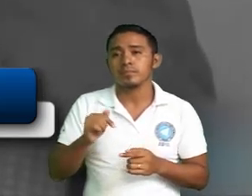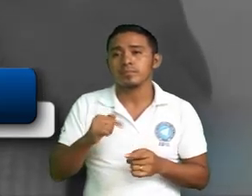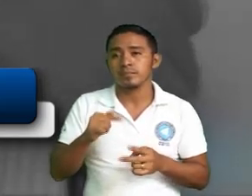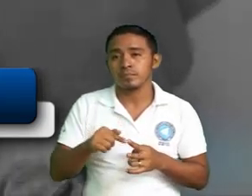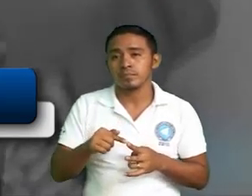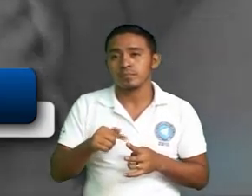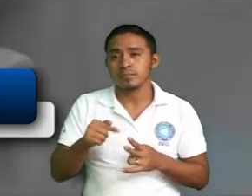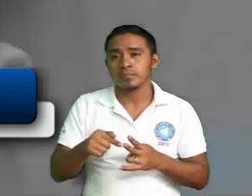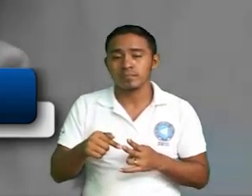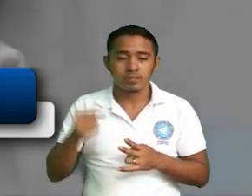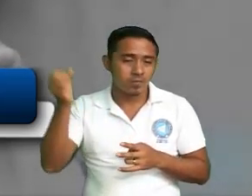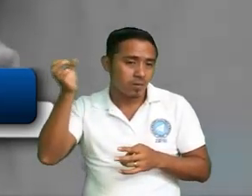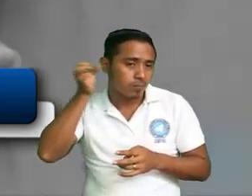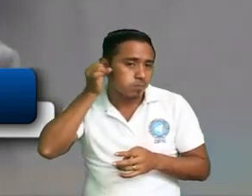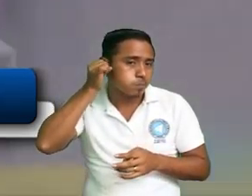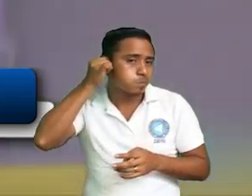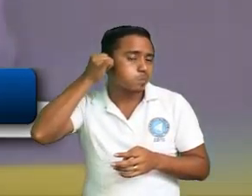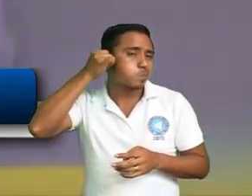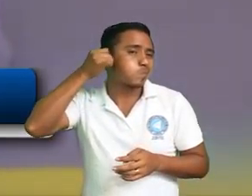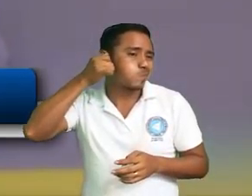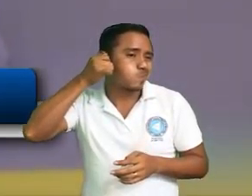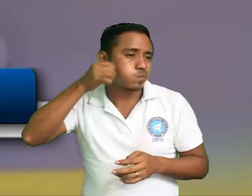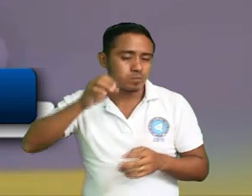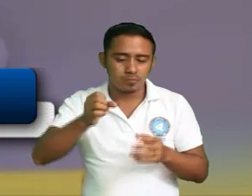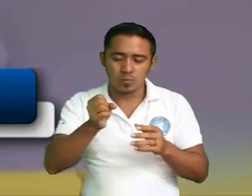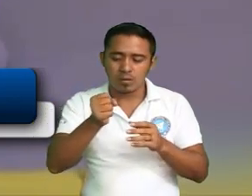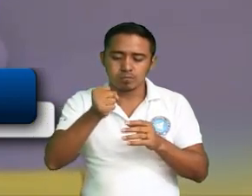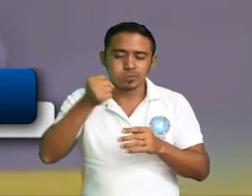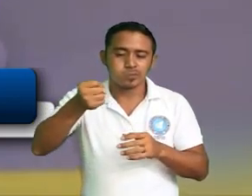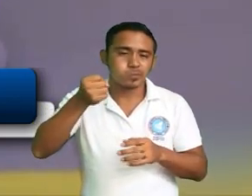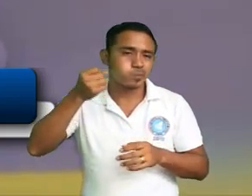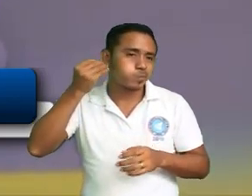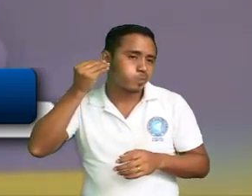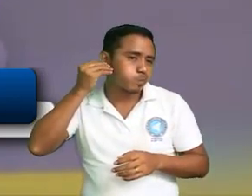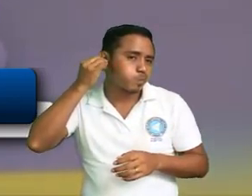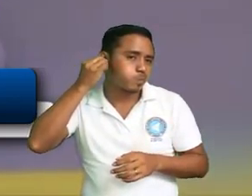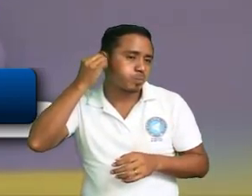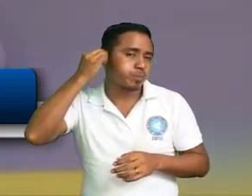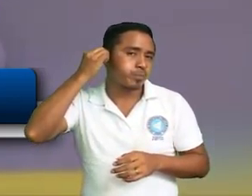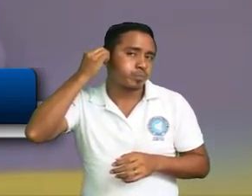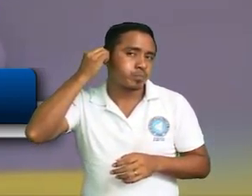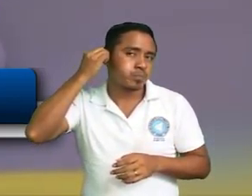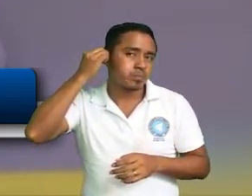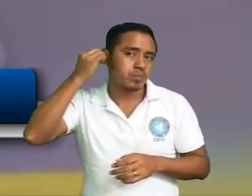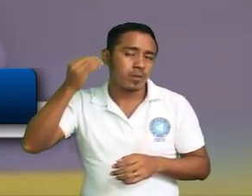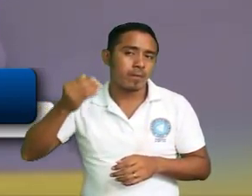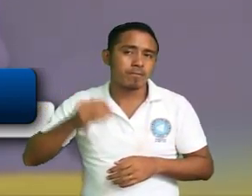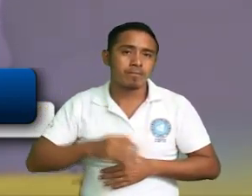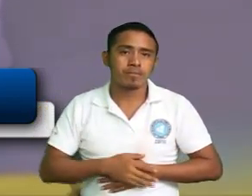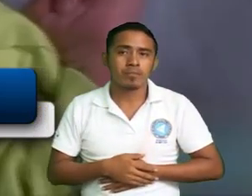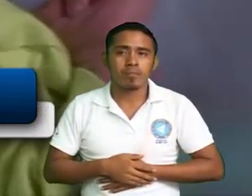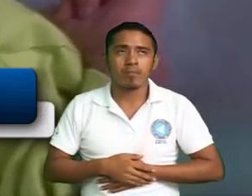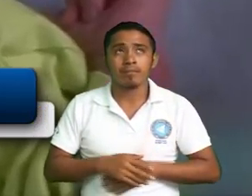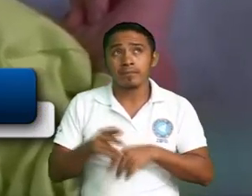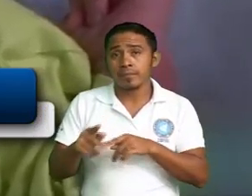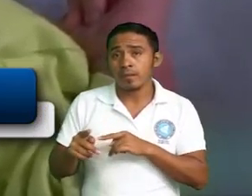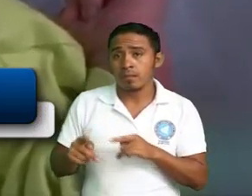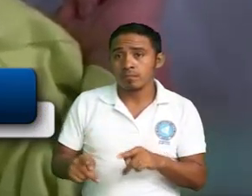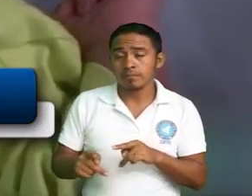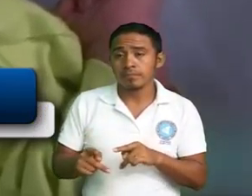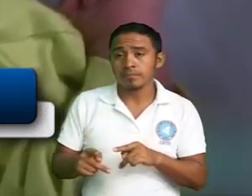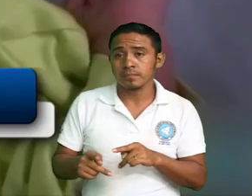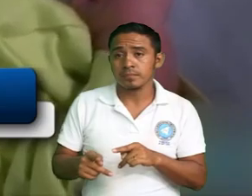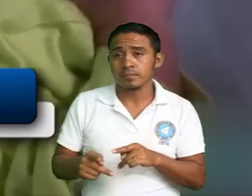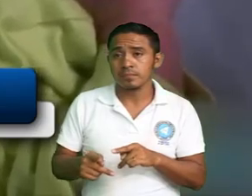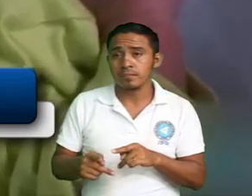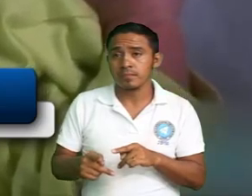este tapón de cera, porque lo que se hace es formarse un tapón de cera. Esto lo predispone a la persona que cuando